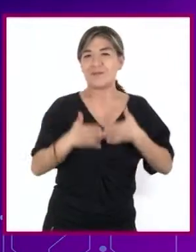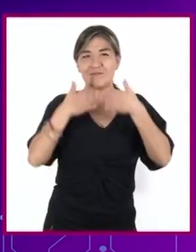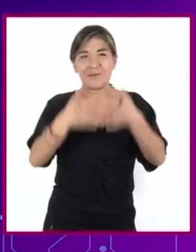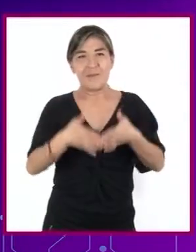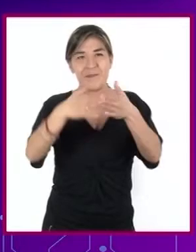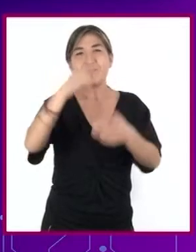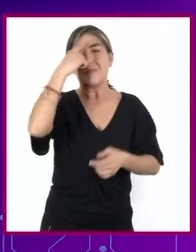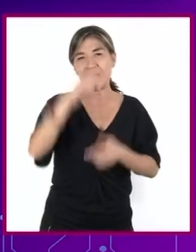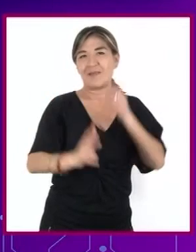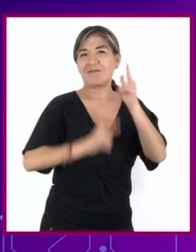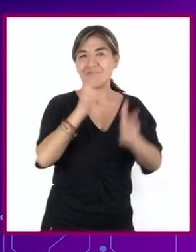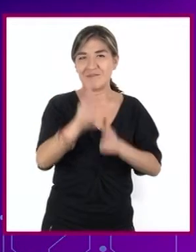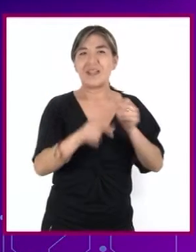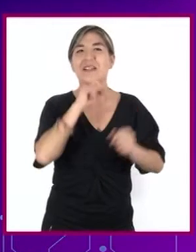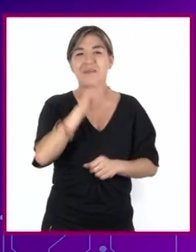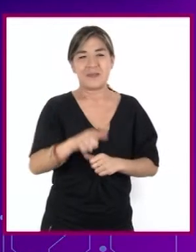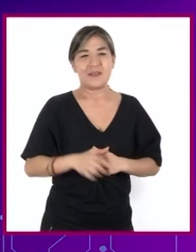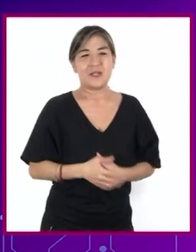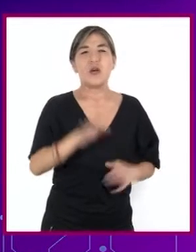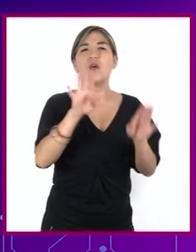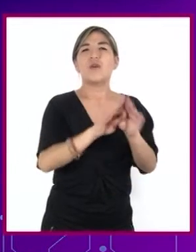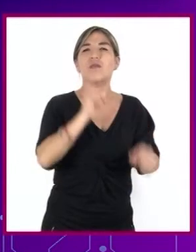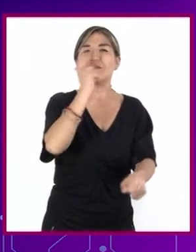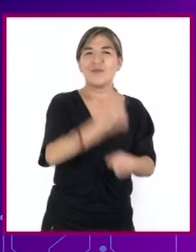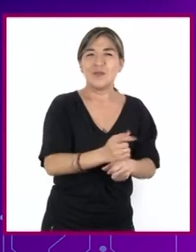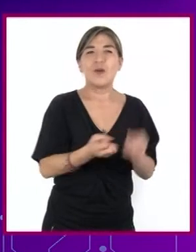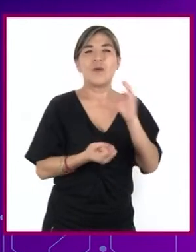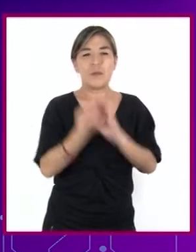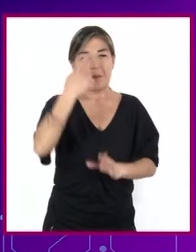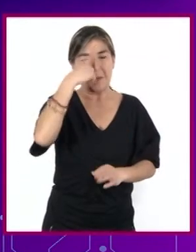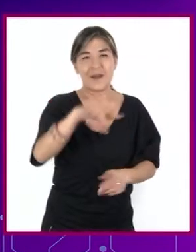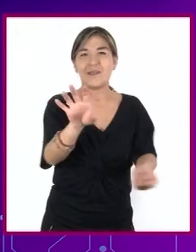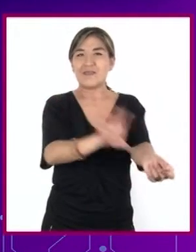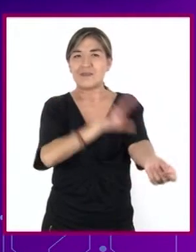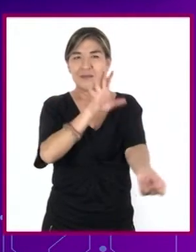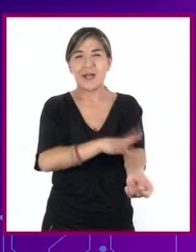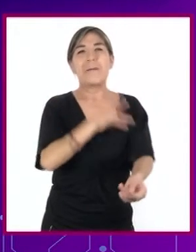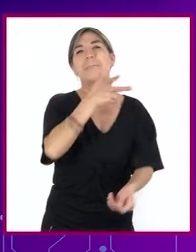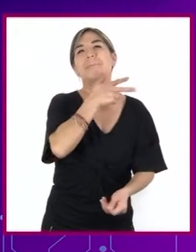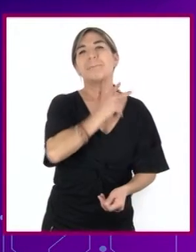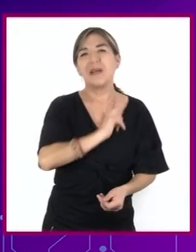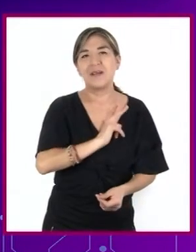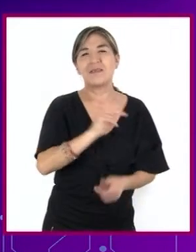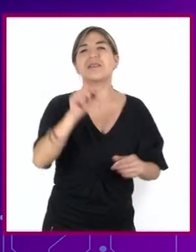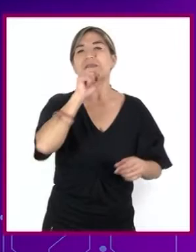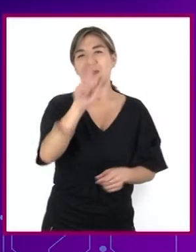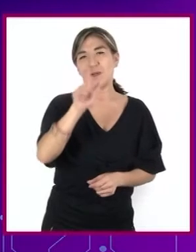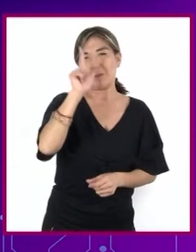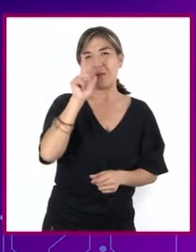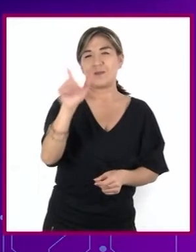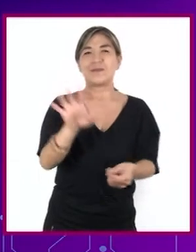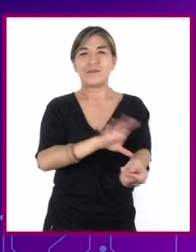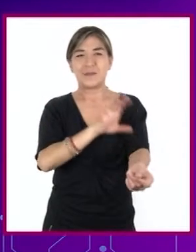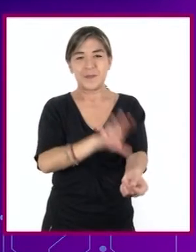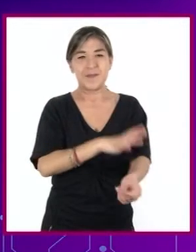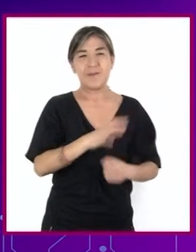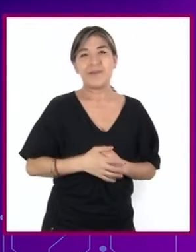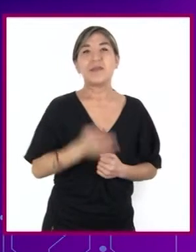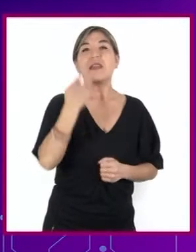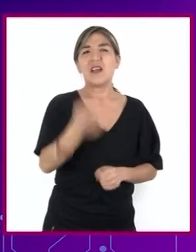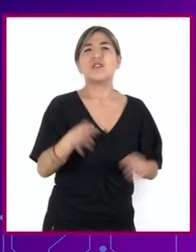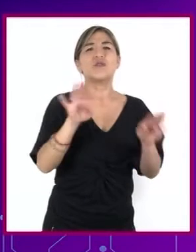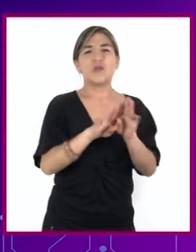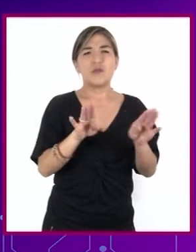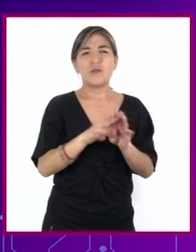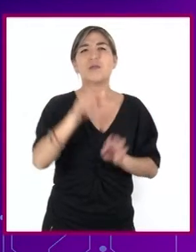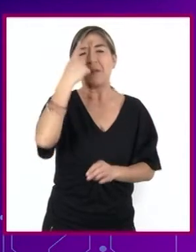líneas de ferrocarril. También se descubrieron nuevas fuentes de energía como el petróleo y la electricidad. Pero para mantener este ritmo